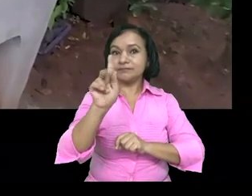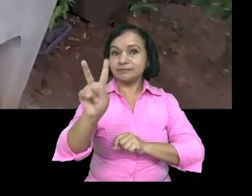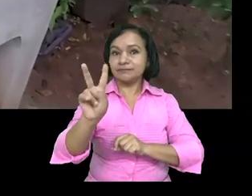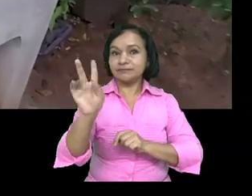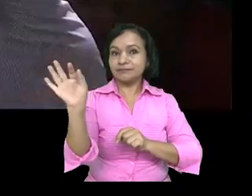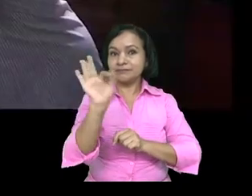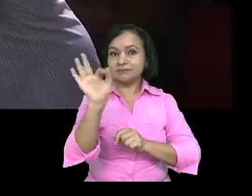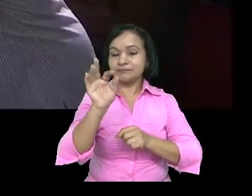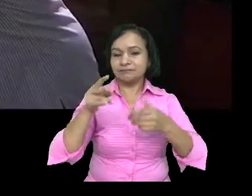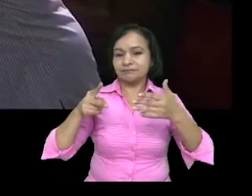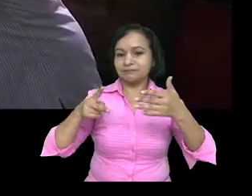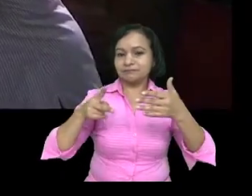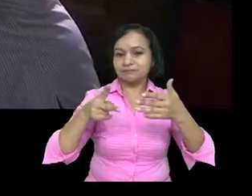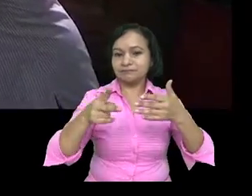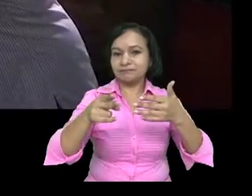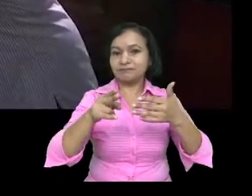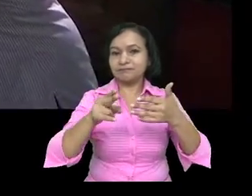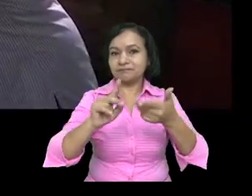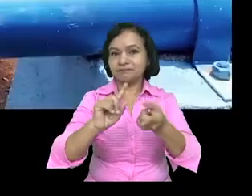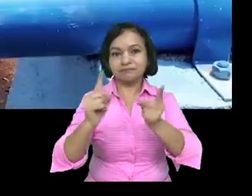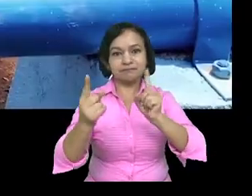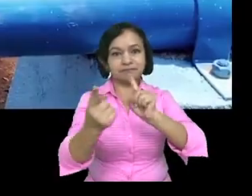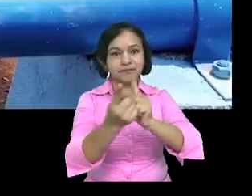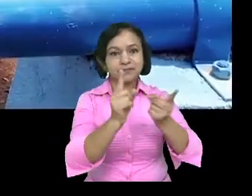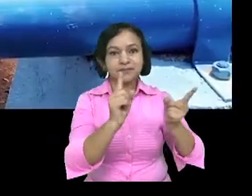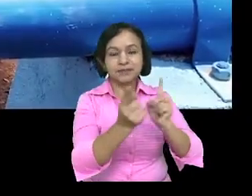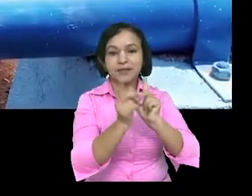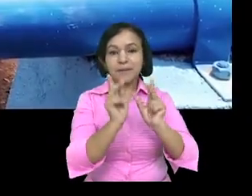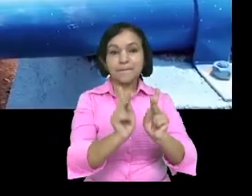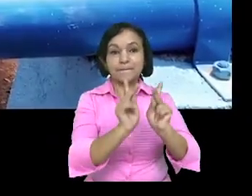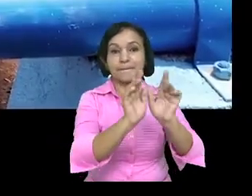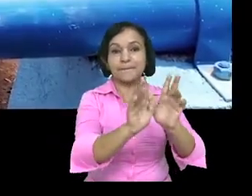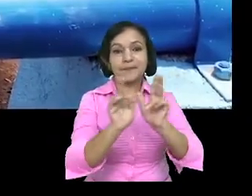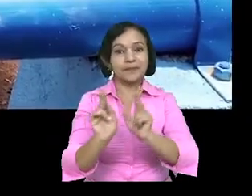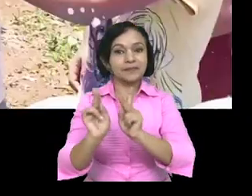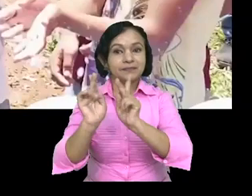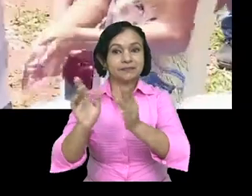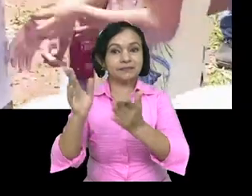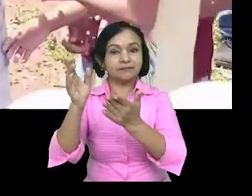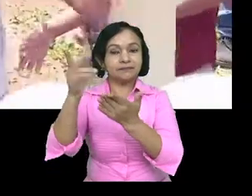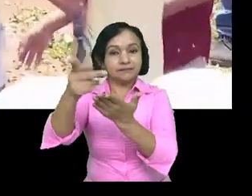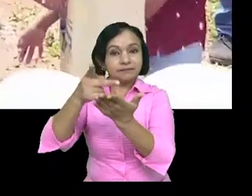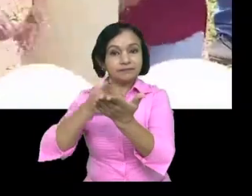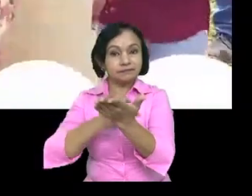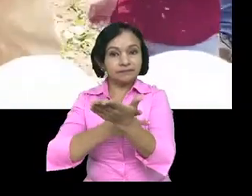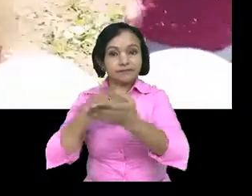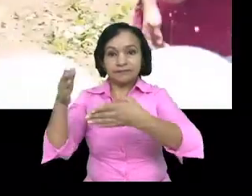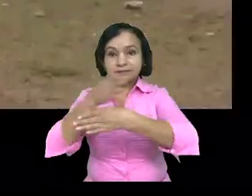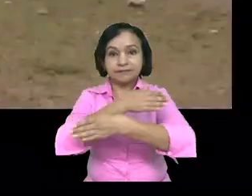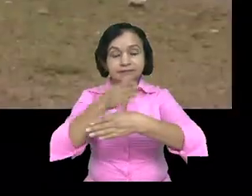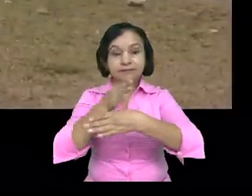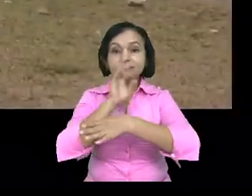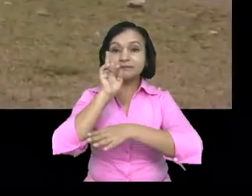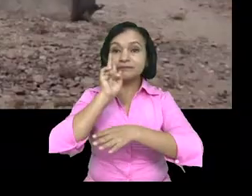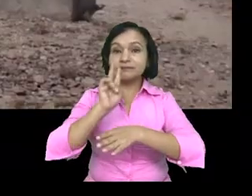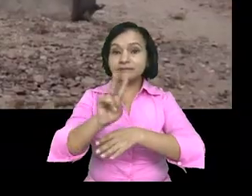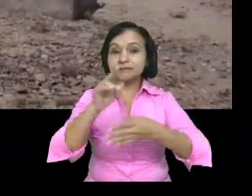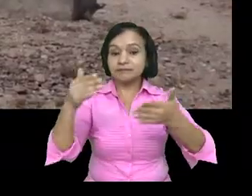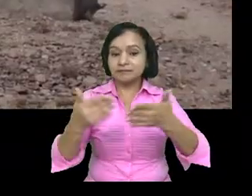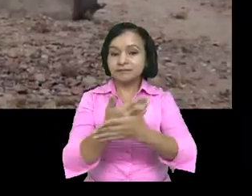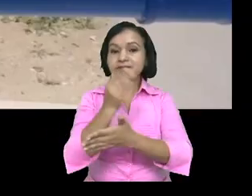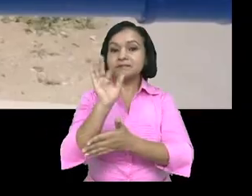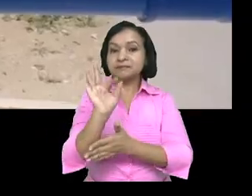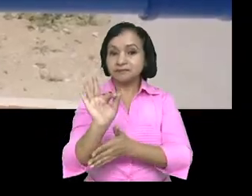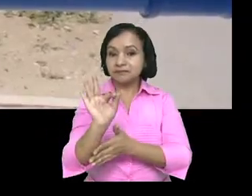procesos de inauguración y transformaciones en lo particular, porque cada proyecto que desarrollan desde la perspectiva del nuevo FICE,